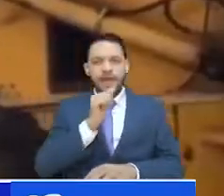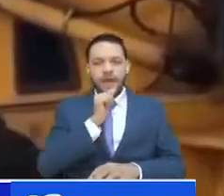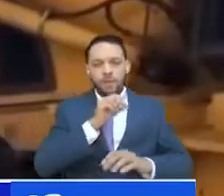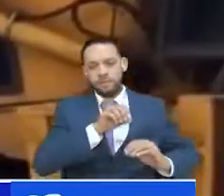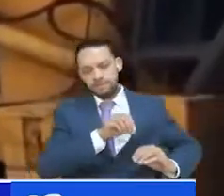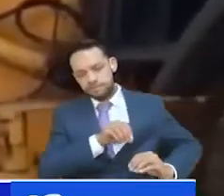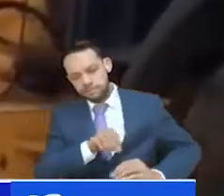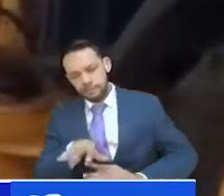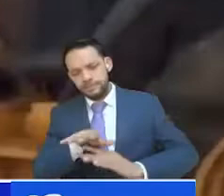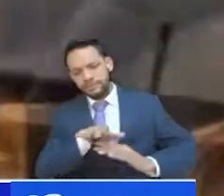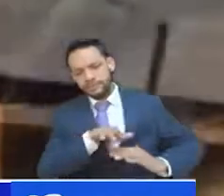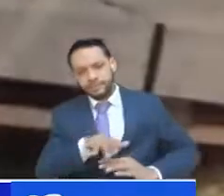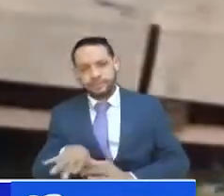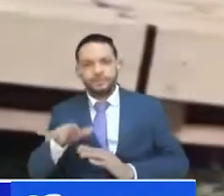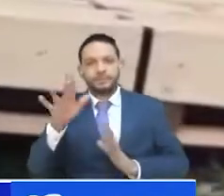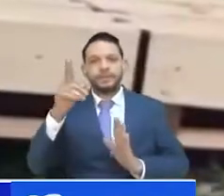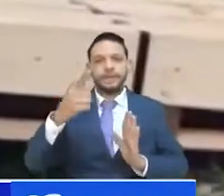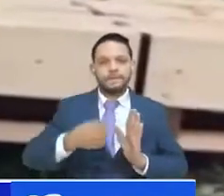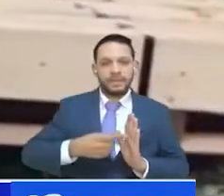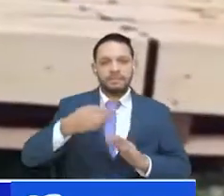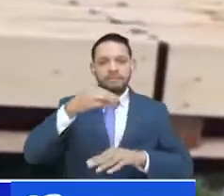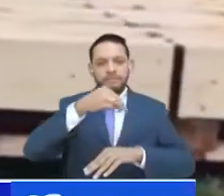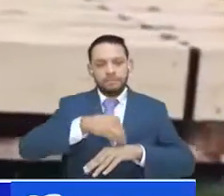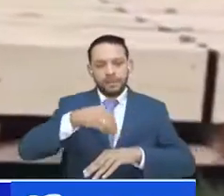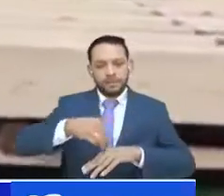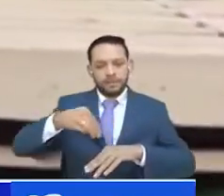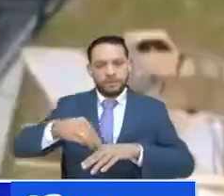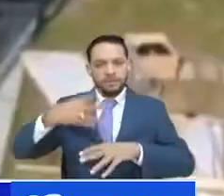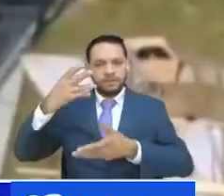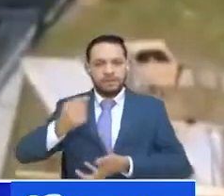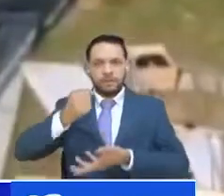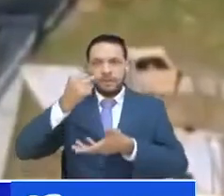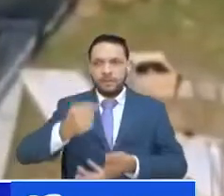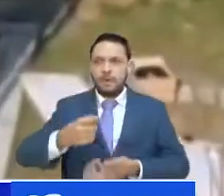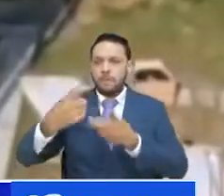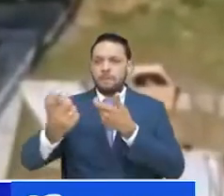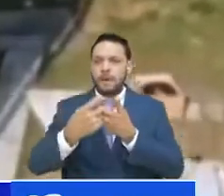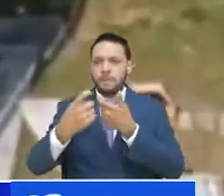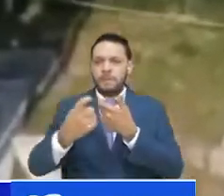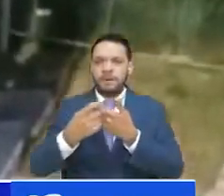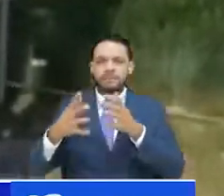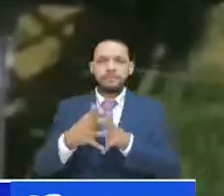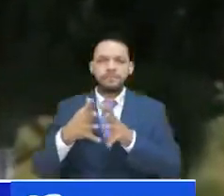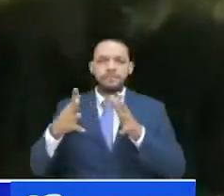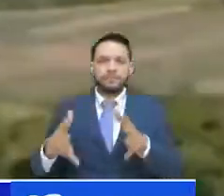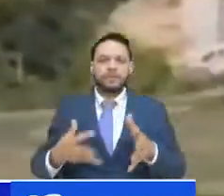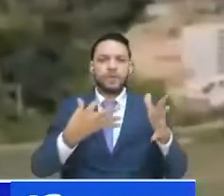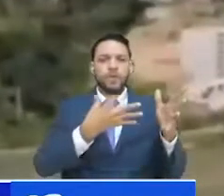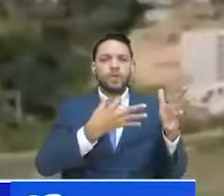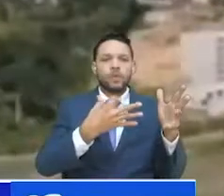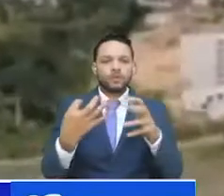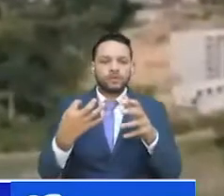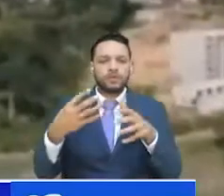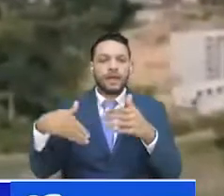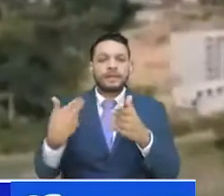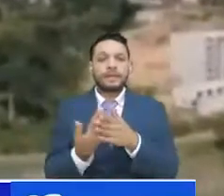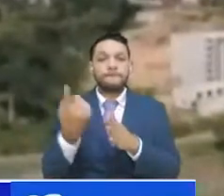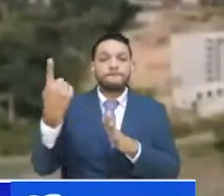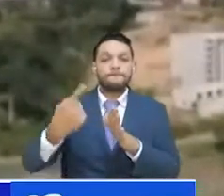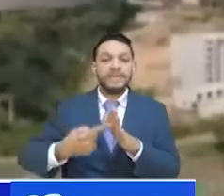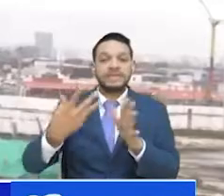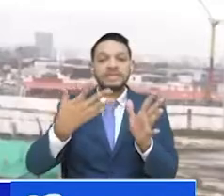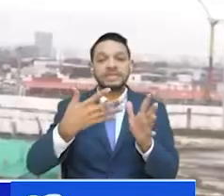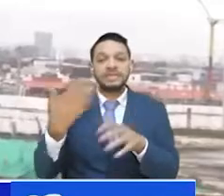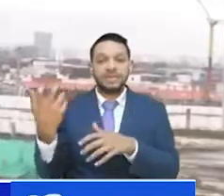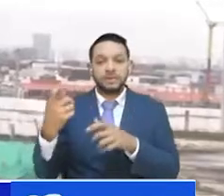Con esta inversión de 1.000 millones de pesos se logró la ampliación de la capacidad de agua potable de 800 a 1.500 metros cúbicos.